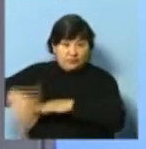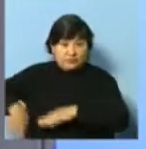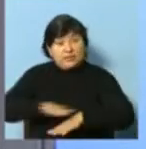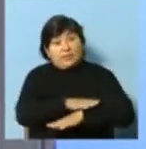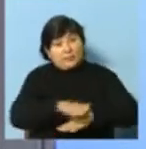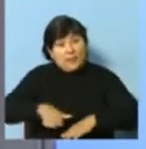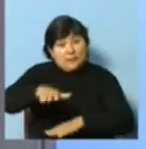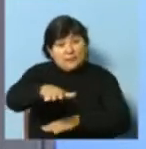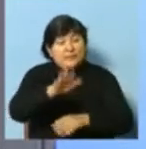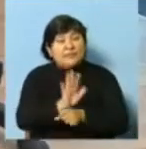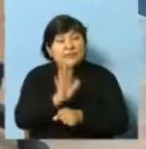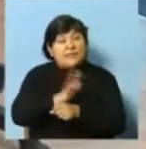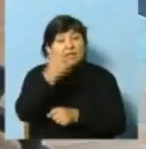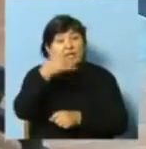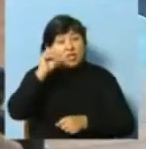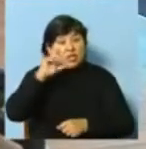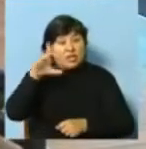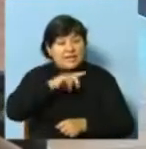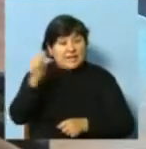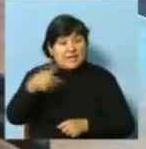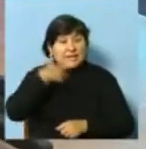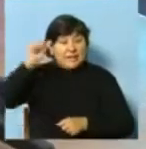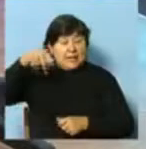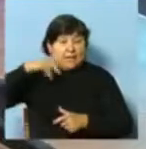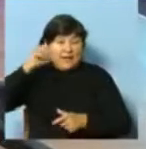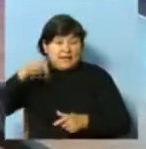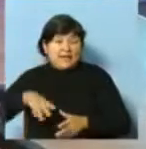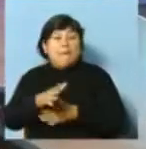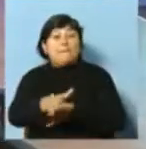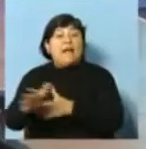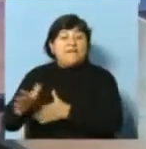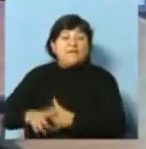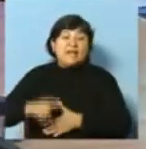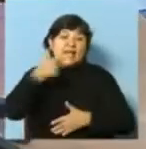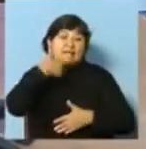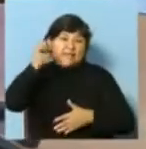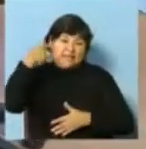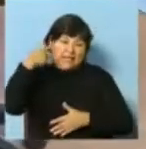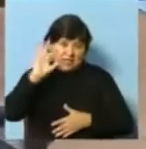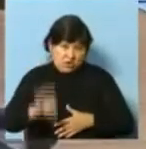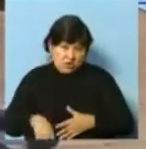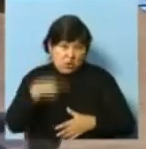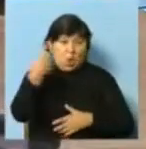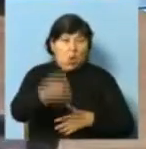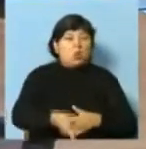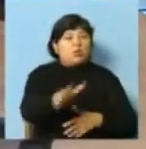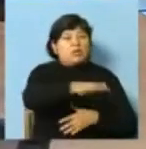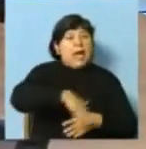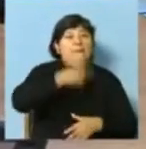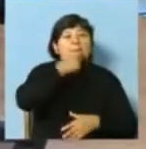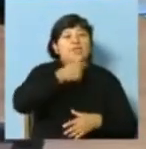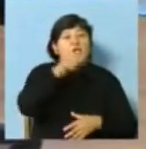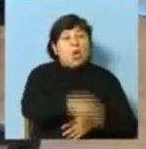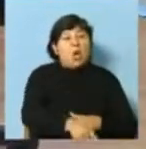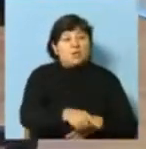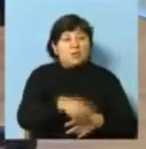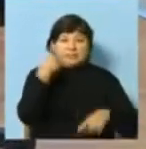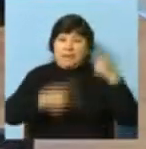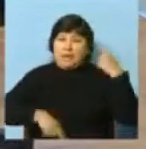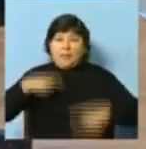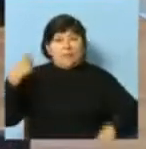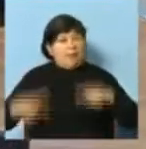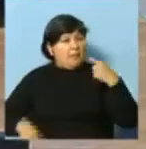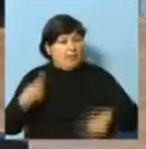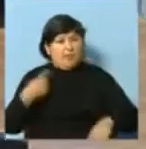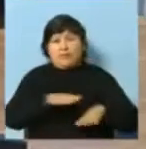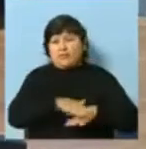martín la comandante sancho en malvinas de la calle mendoza también en ese barrio se va